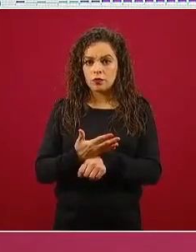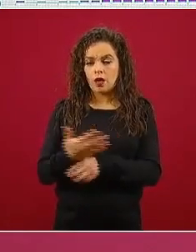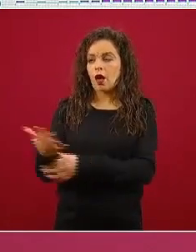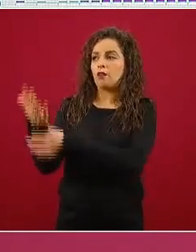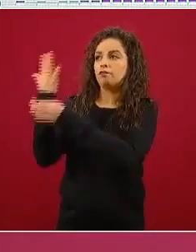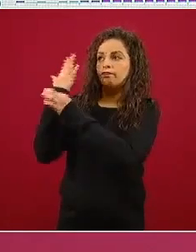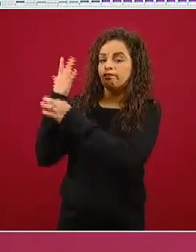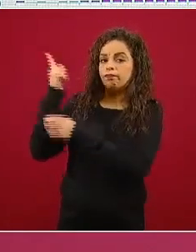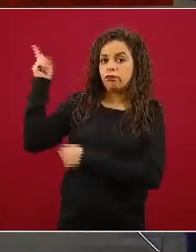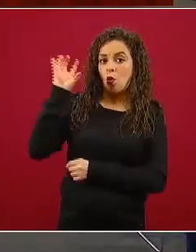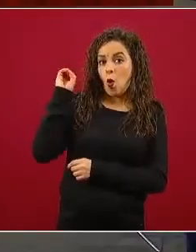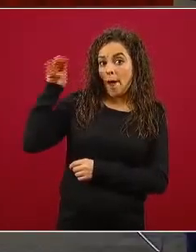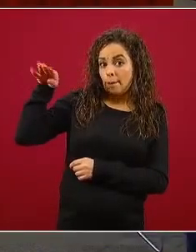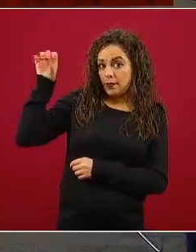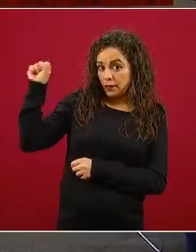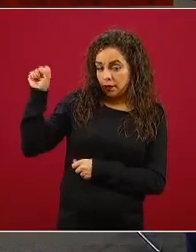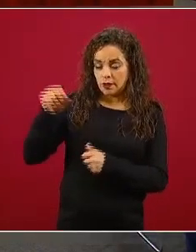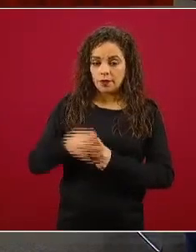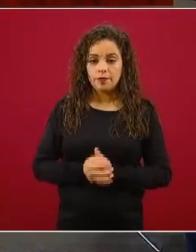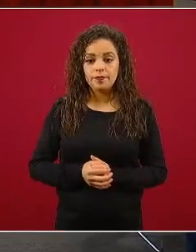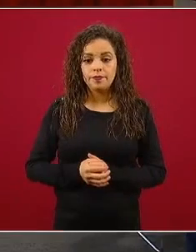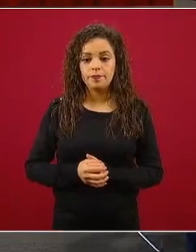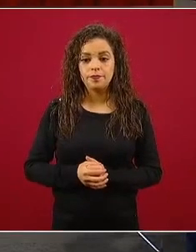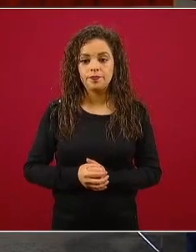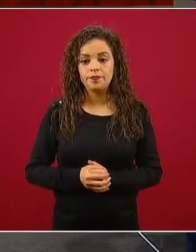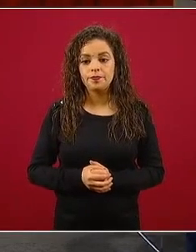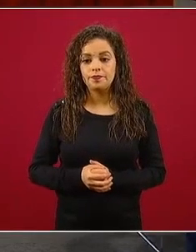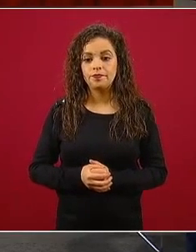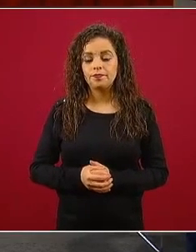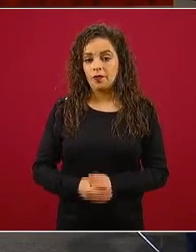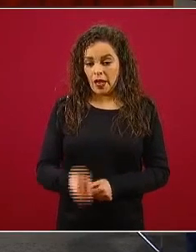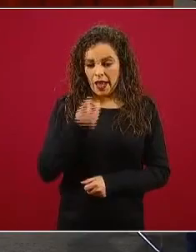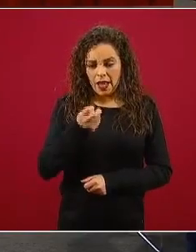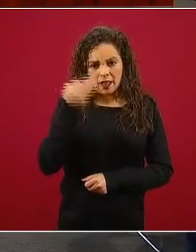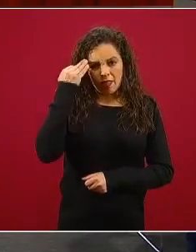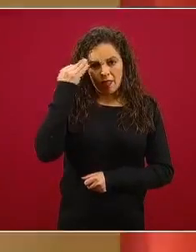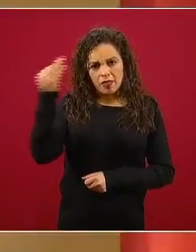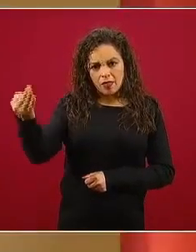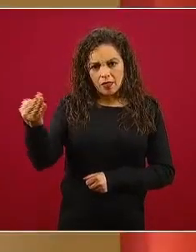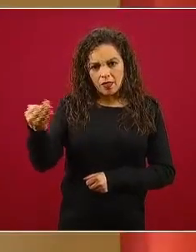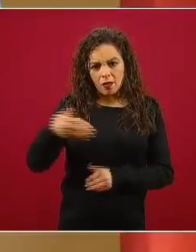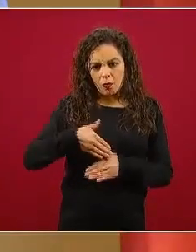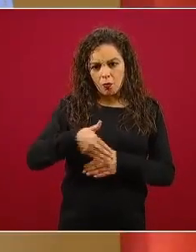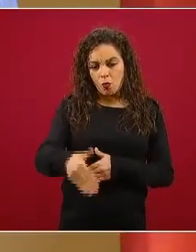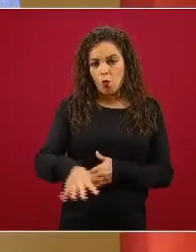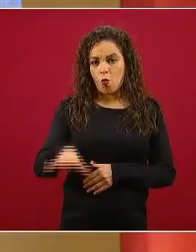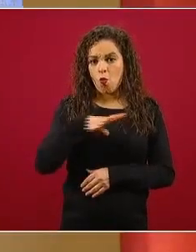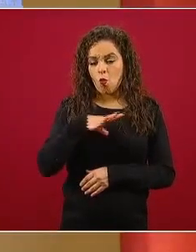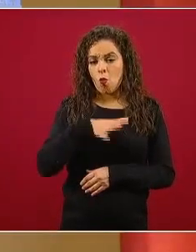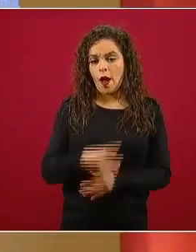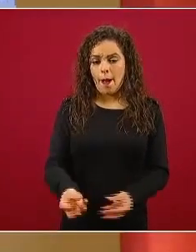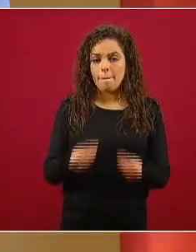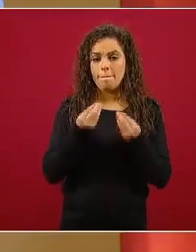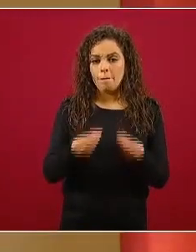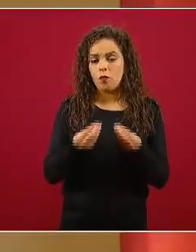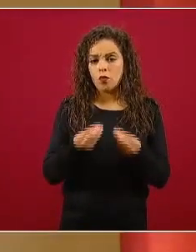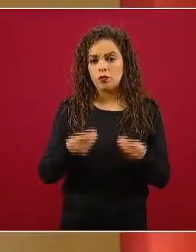Un tercer escenario que en estos tiempos en donde hay una gran cantidad de casos, estamos en la fase